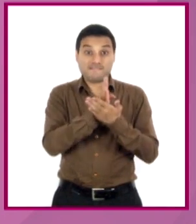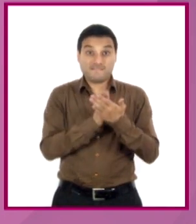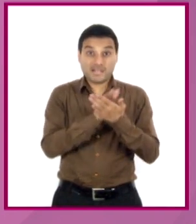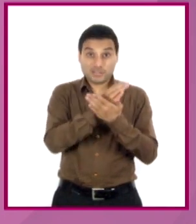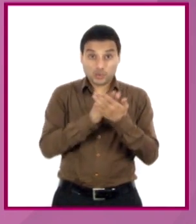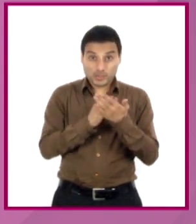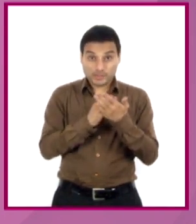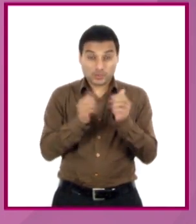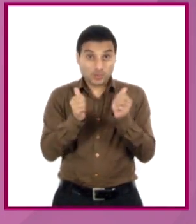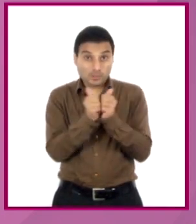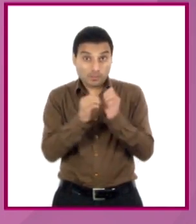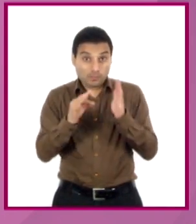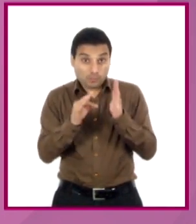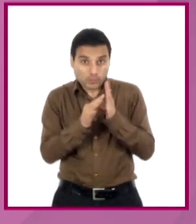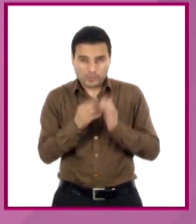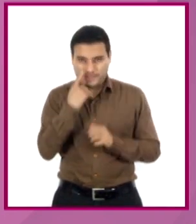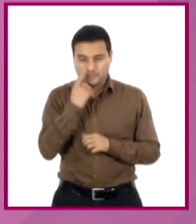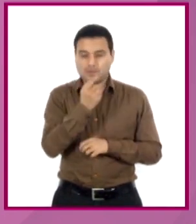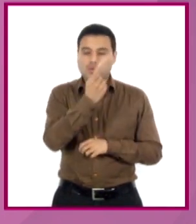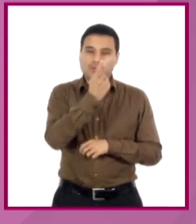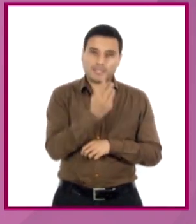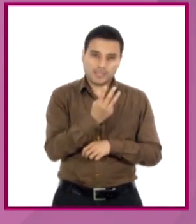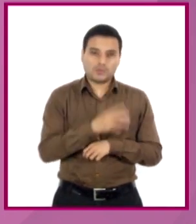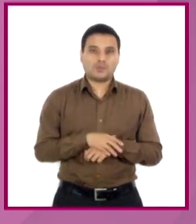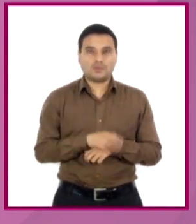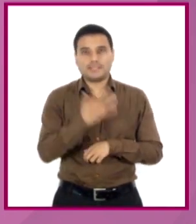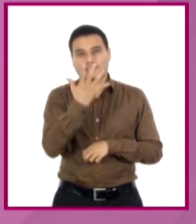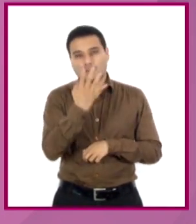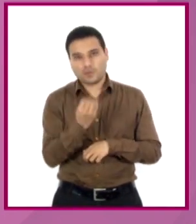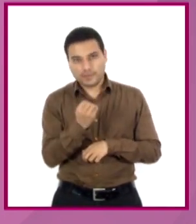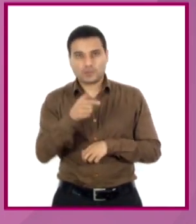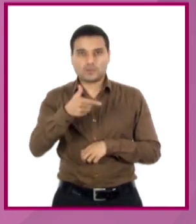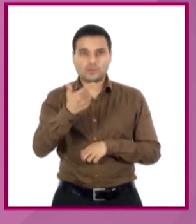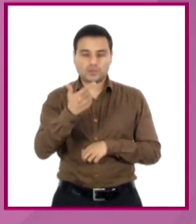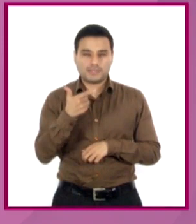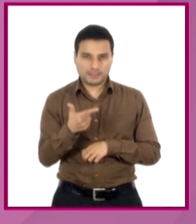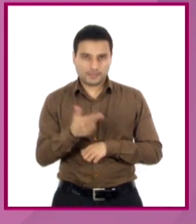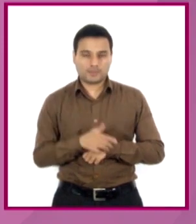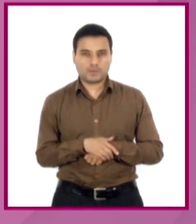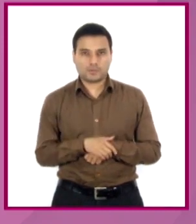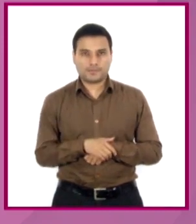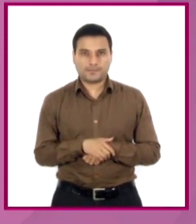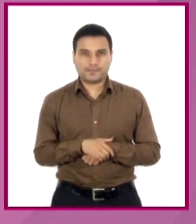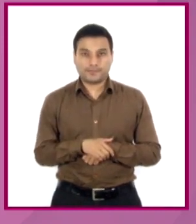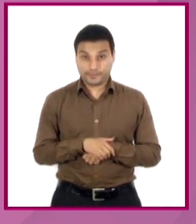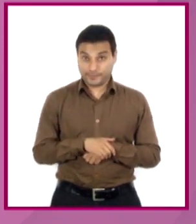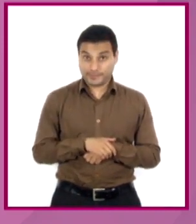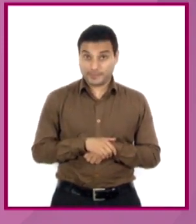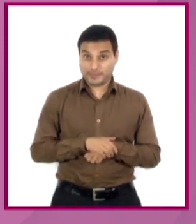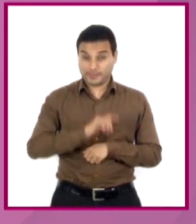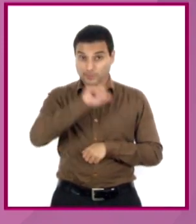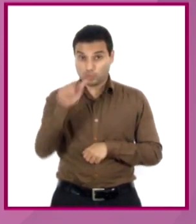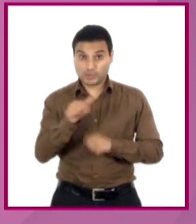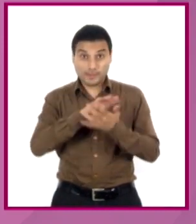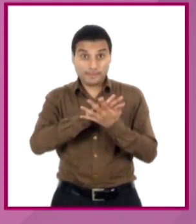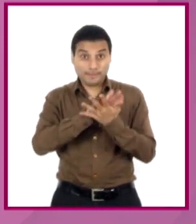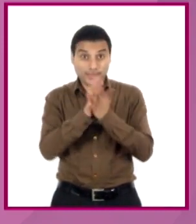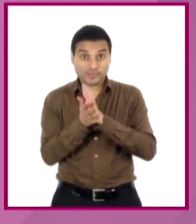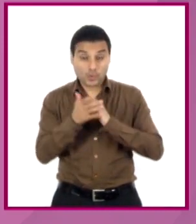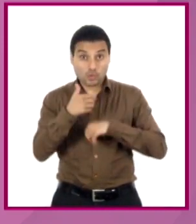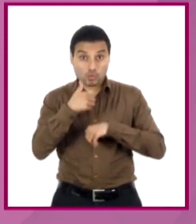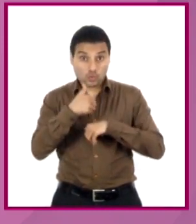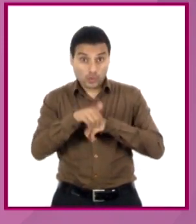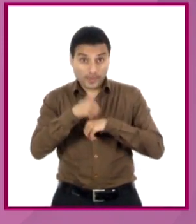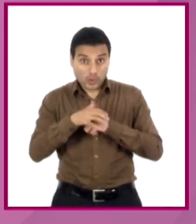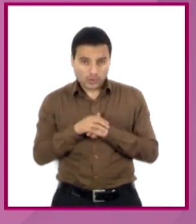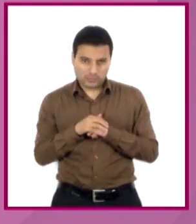decimales, como un tercio, 5/9 o 12/7, que representan una división cuyo cociente es un